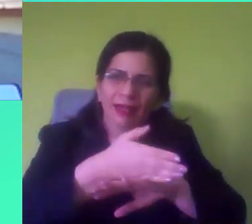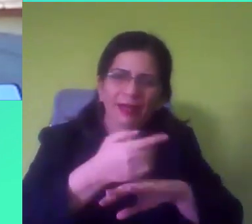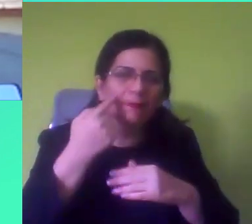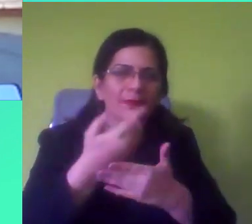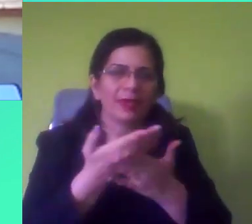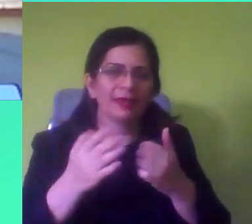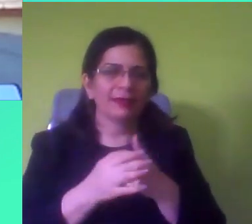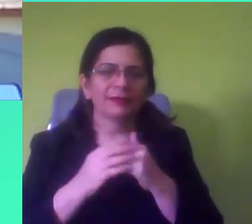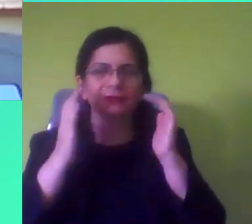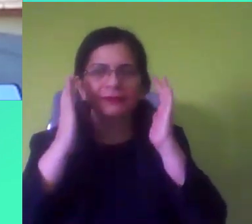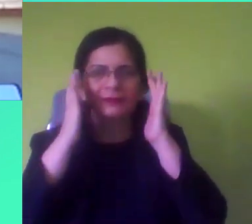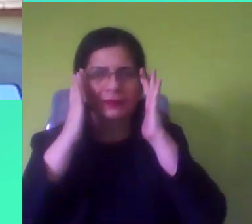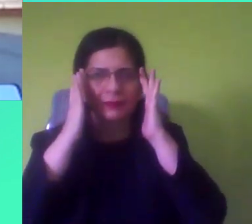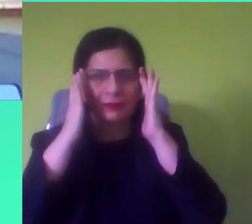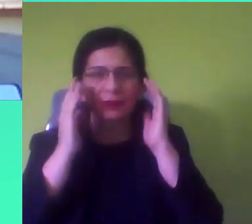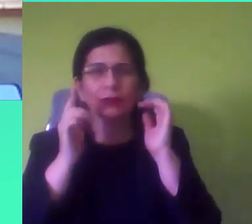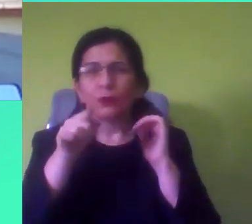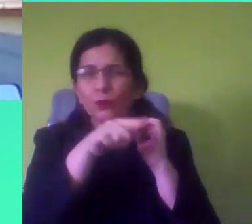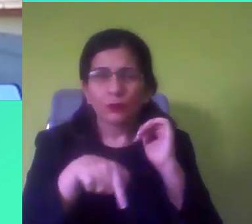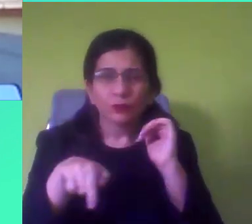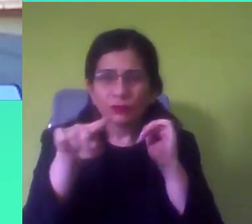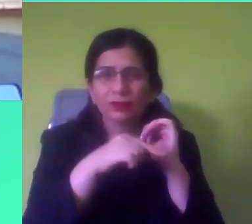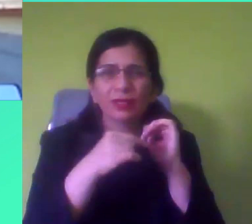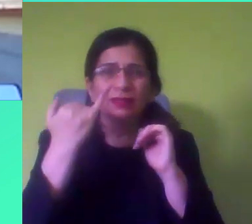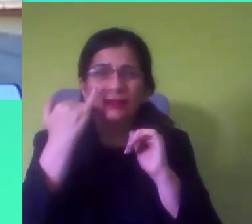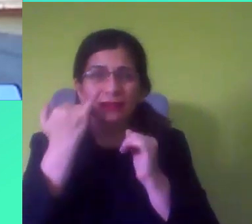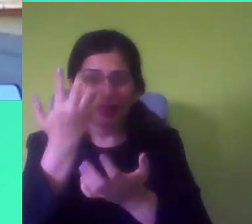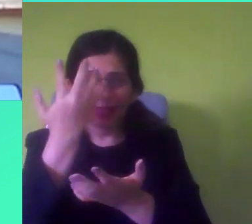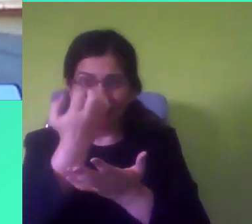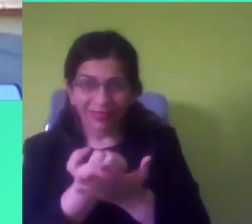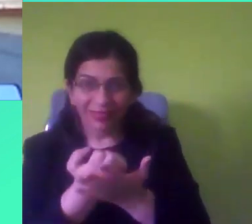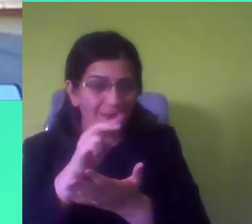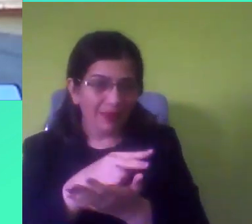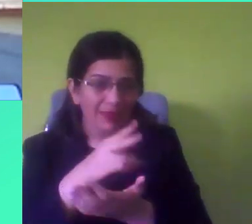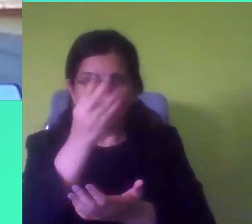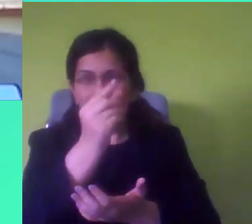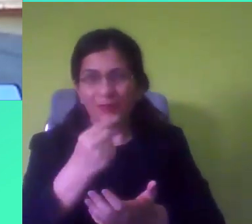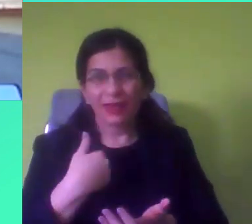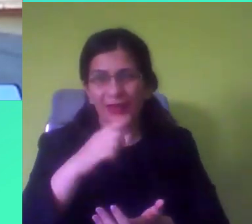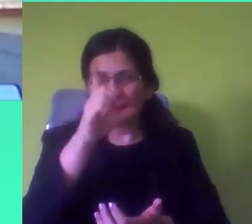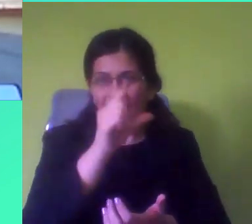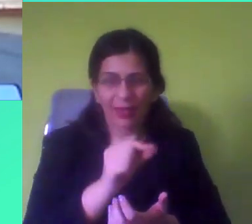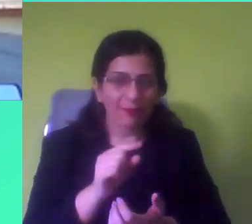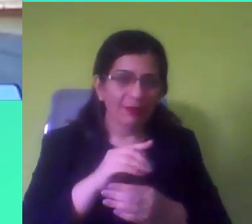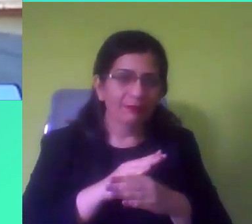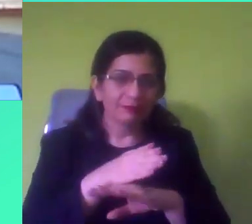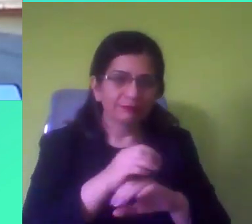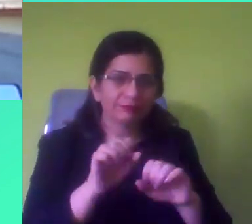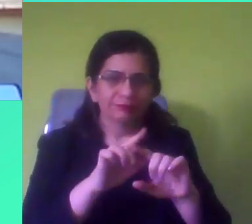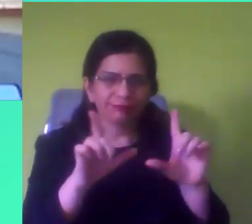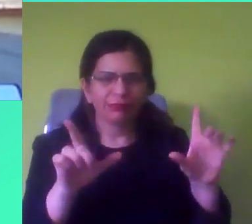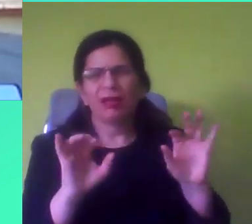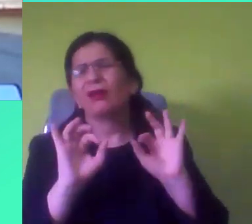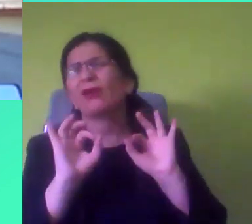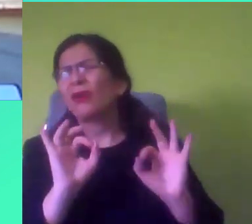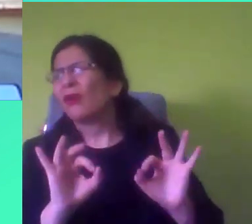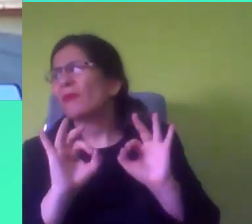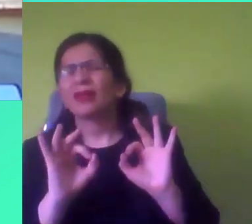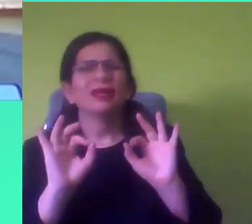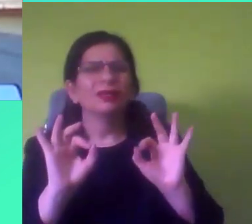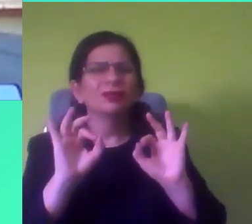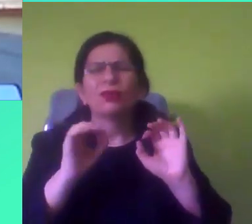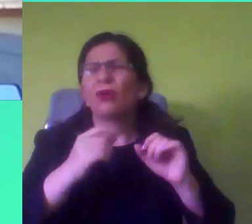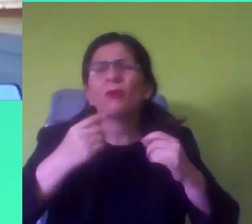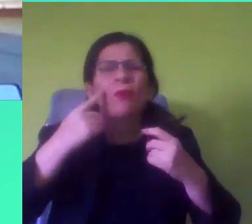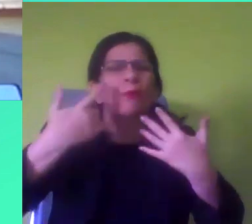de hacer, teniendo acceso a este servidor de mapas del Inventario Nacional de Glaciares, es infinita, y